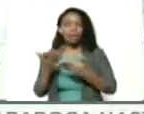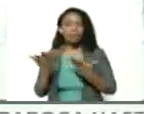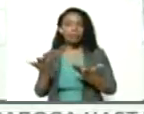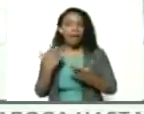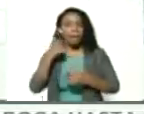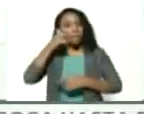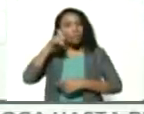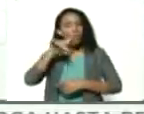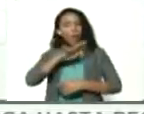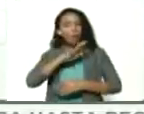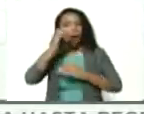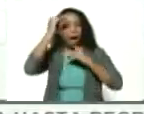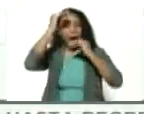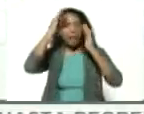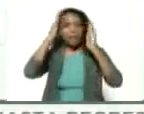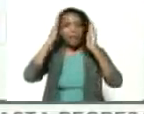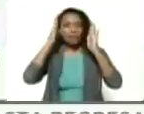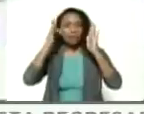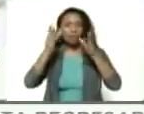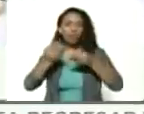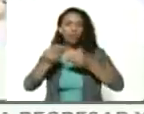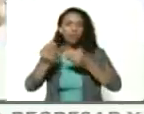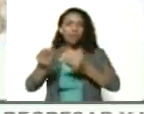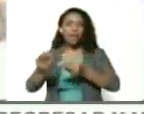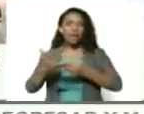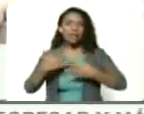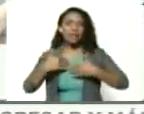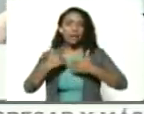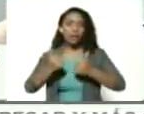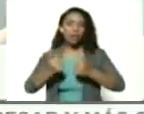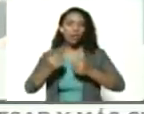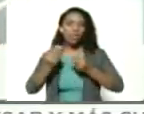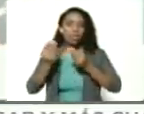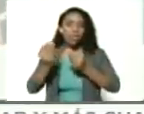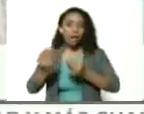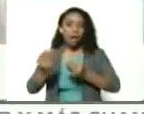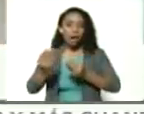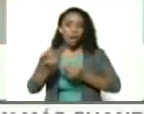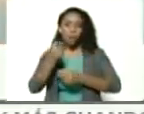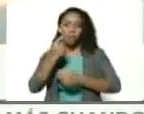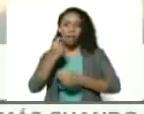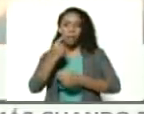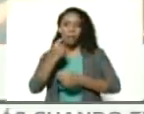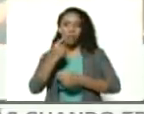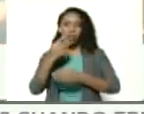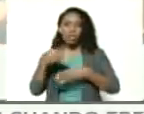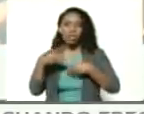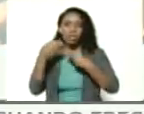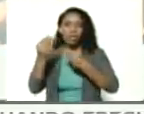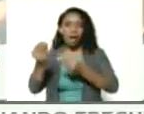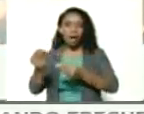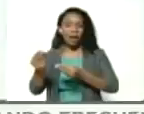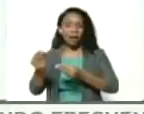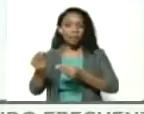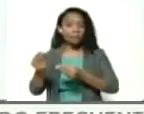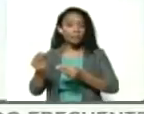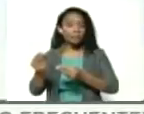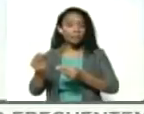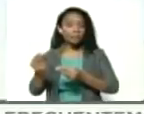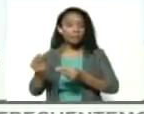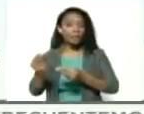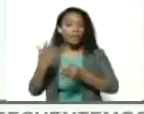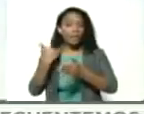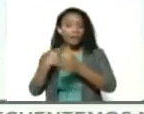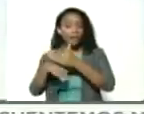al pueblo la atención, garantizarle la salud, garantizarle los medicamentos, garantizarle que